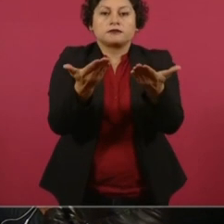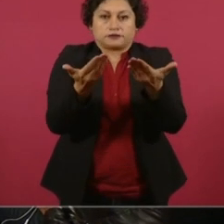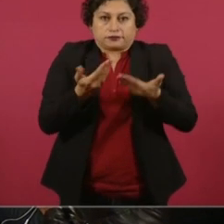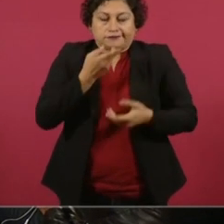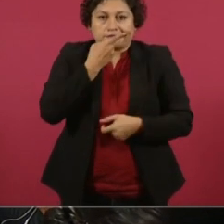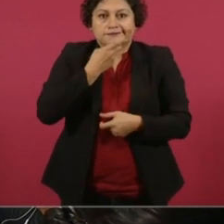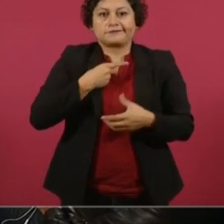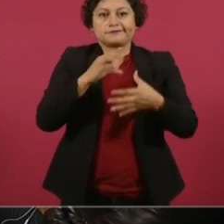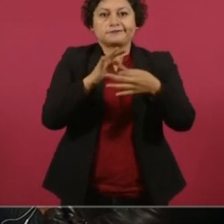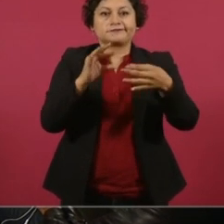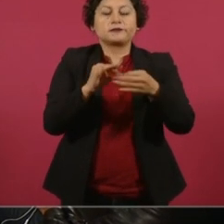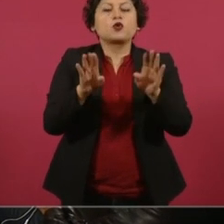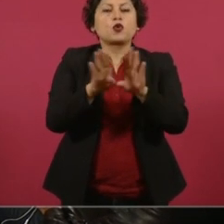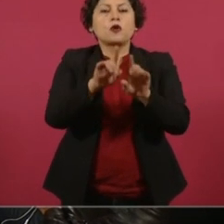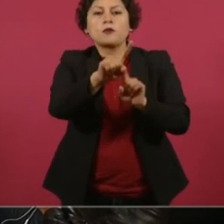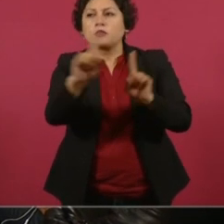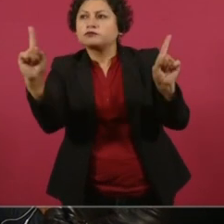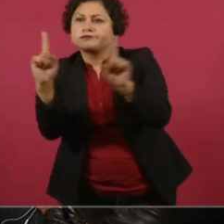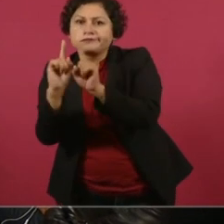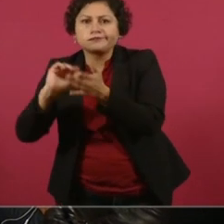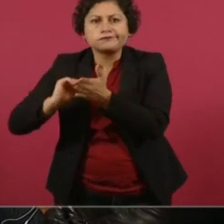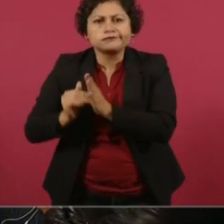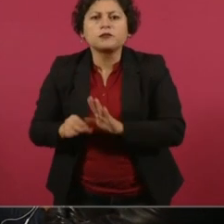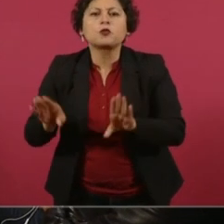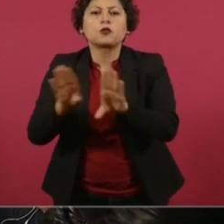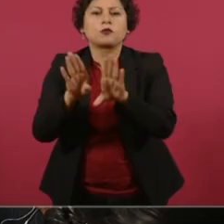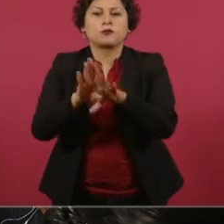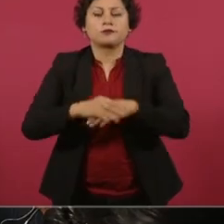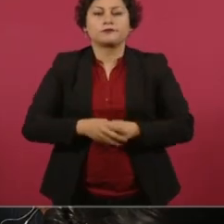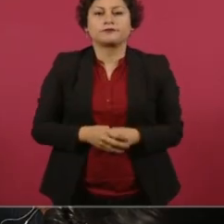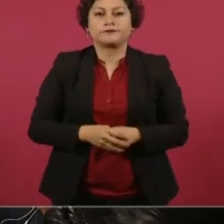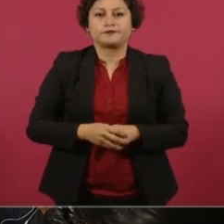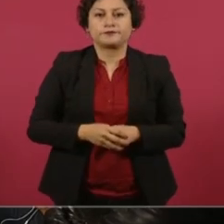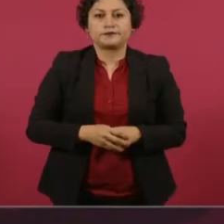nuevo presidente de Guatemala. Bueno, primero